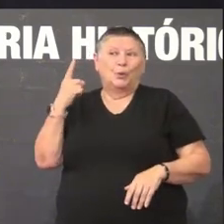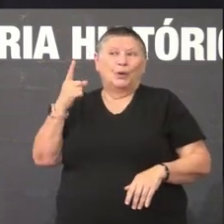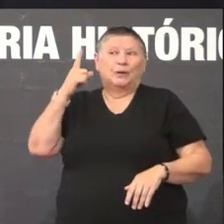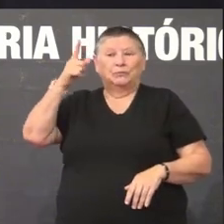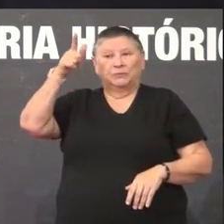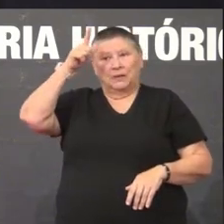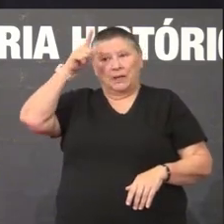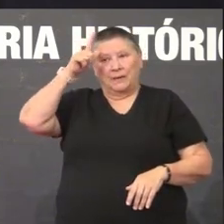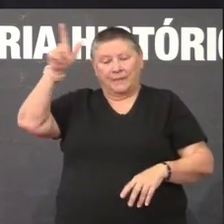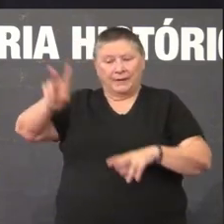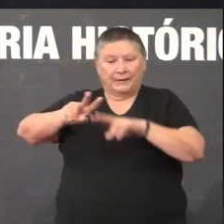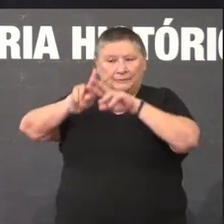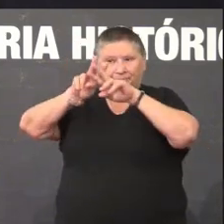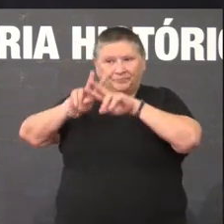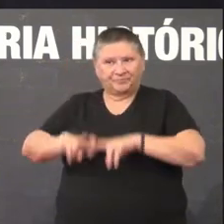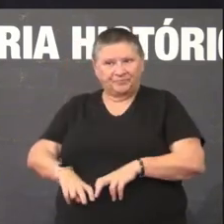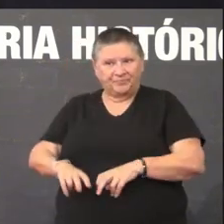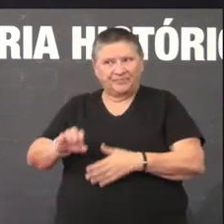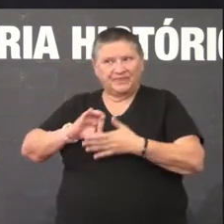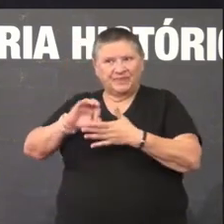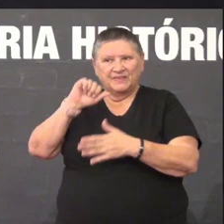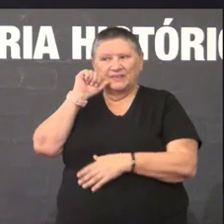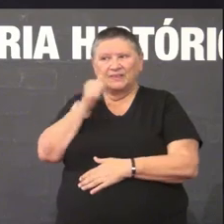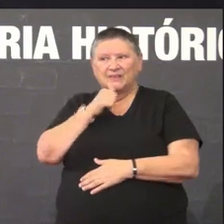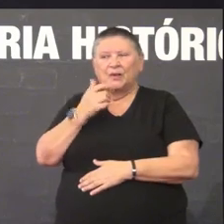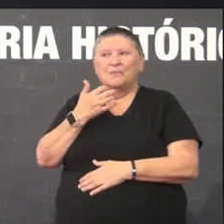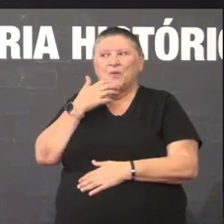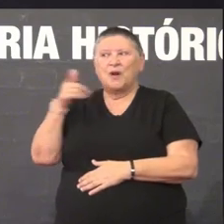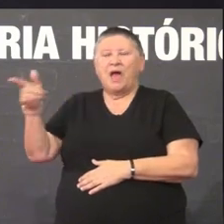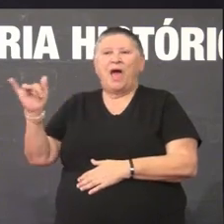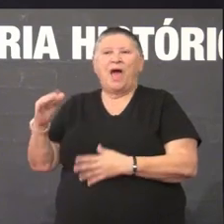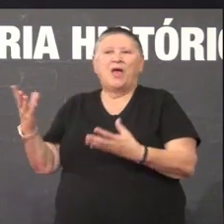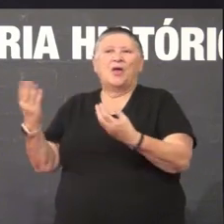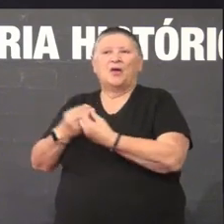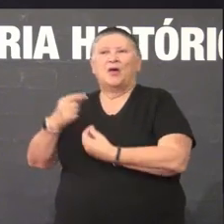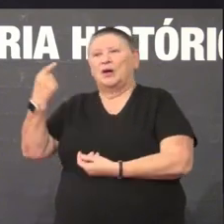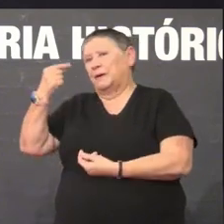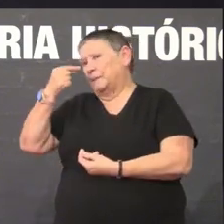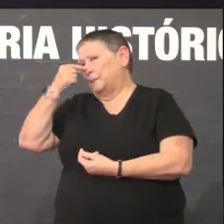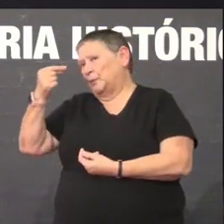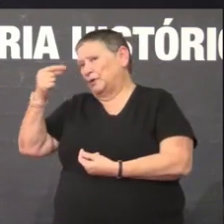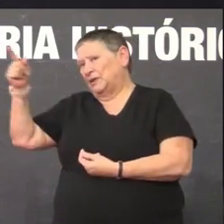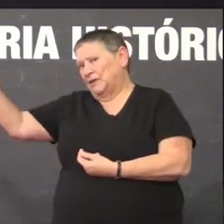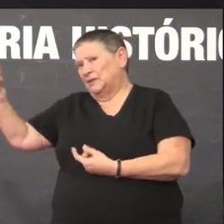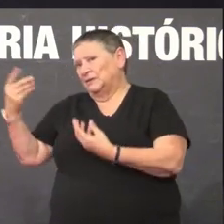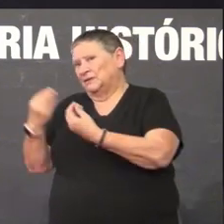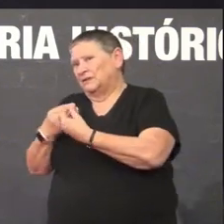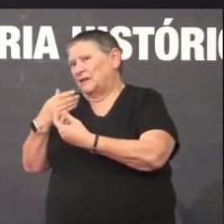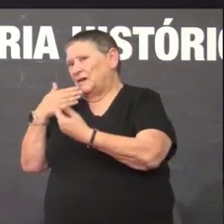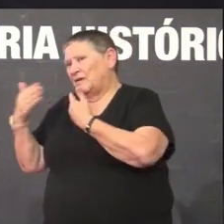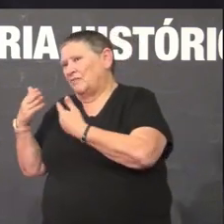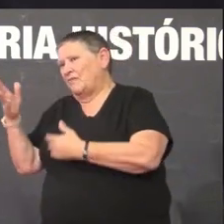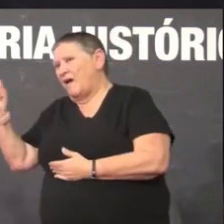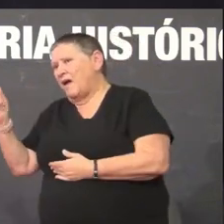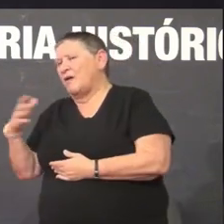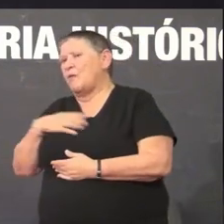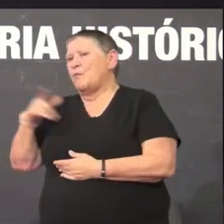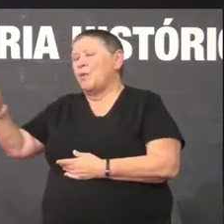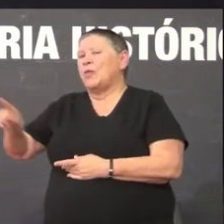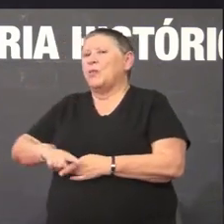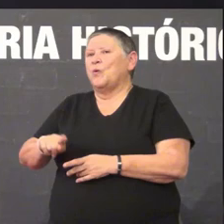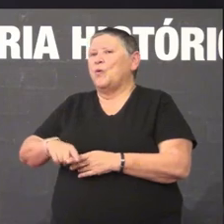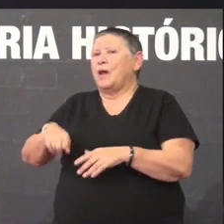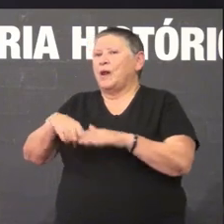fue investigada por el servicio secreto por si tenía relaciones con Putin, que es que las tenía, y si podía ser un agente de